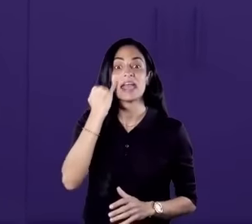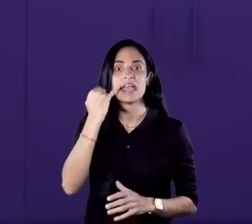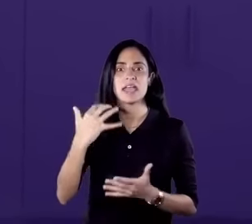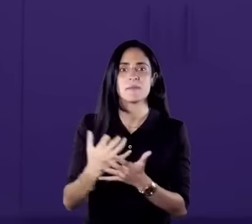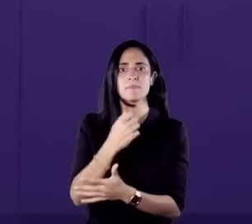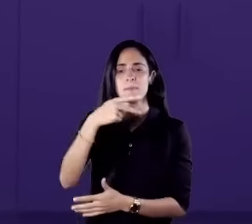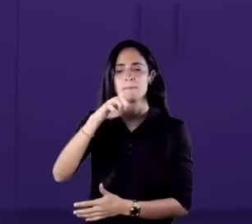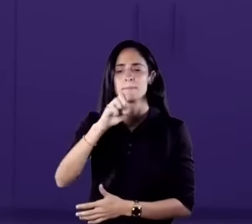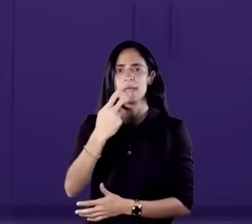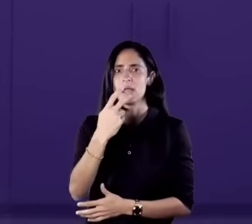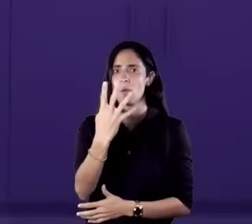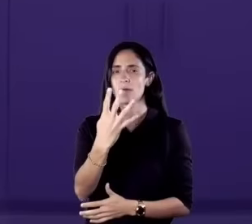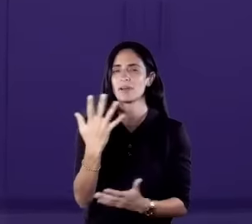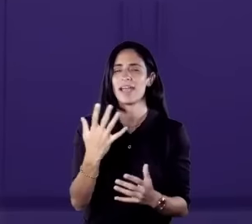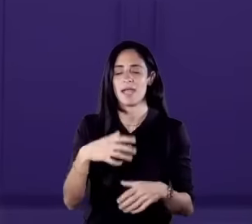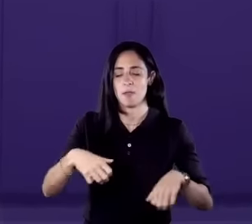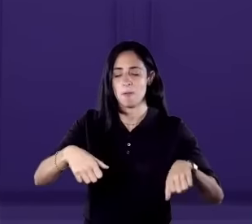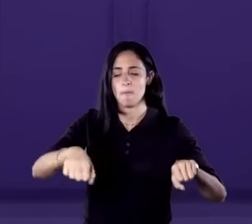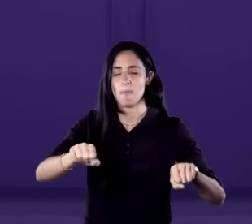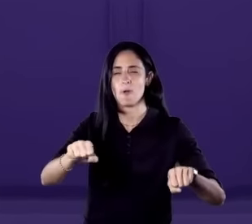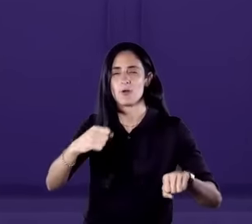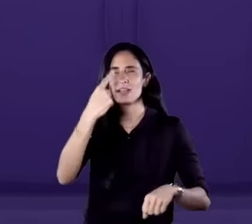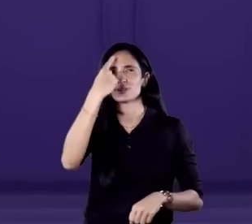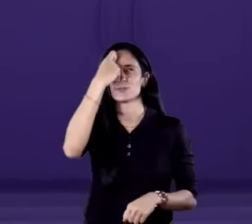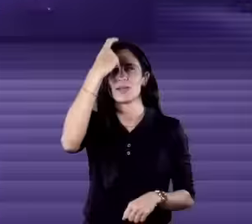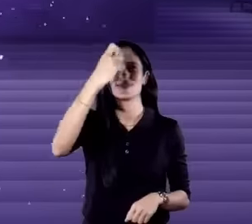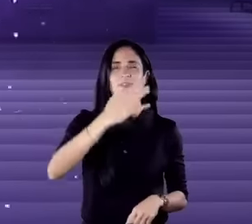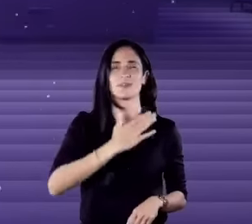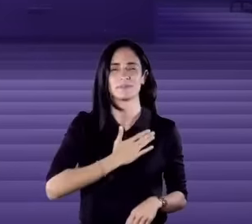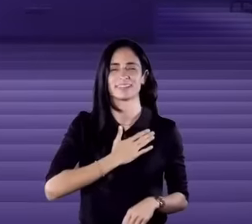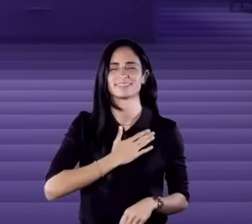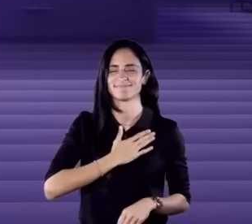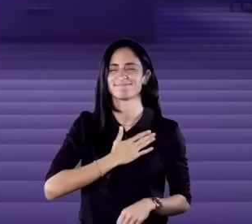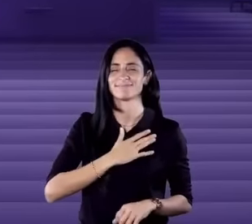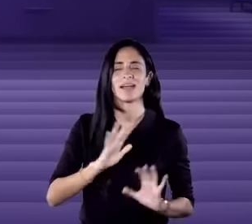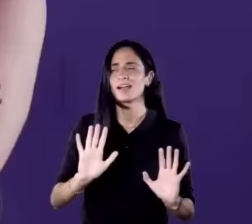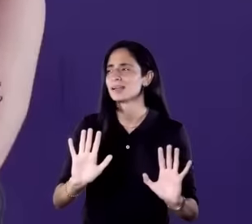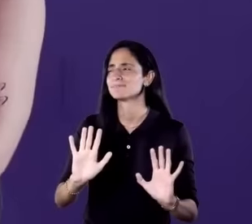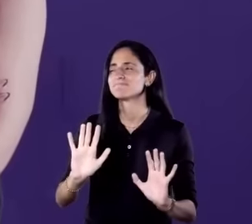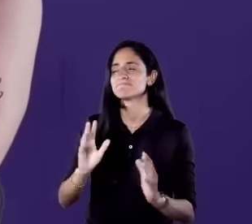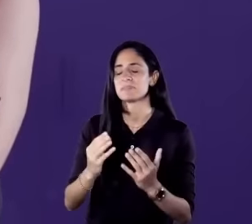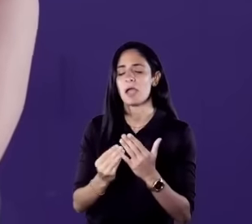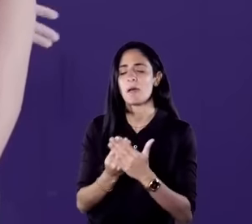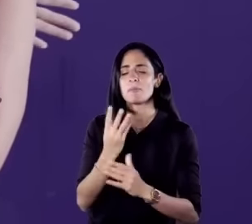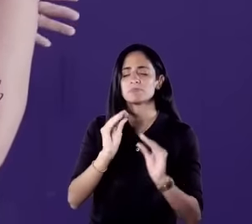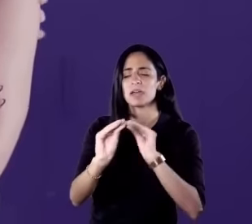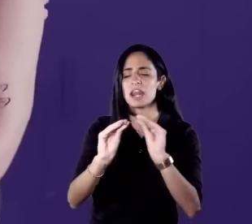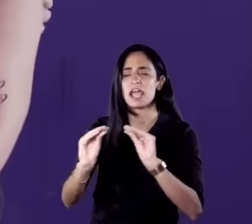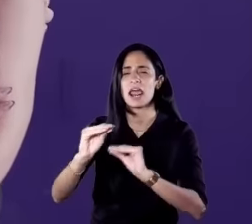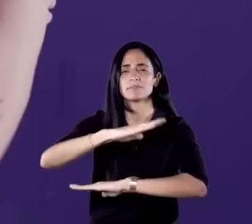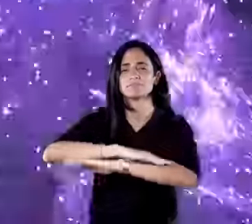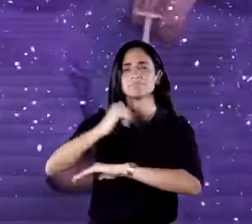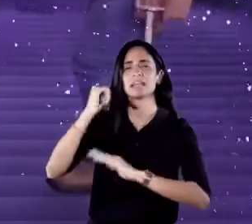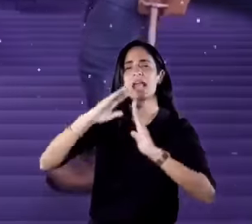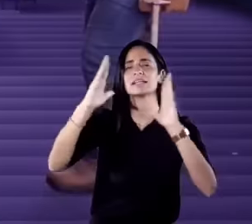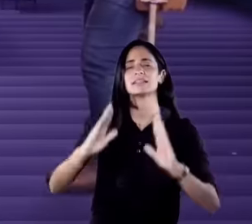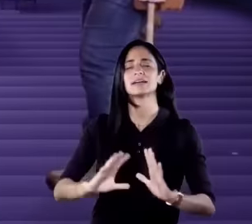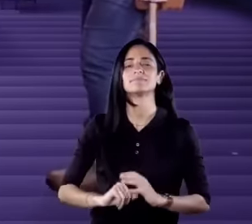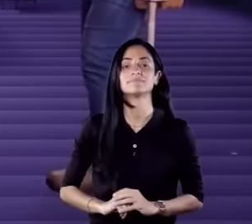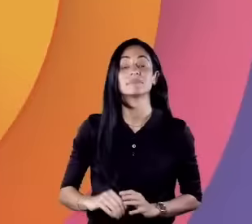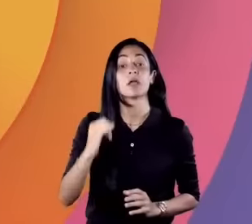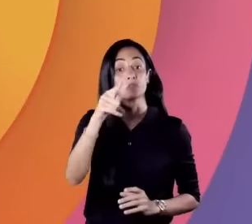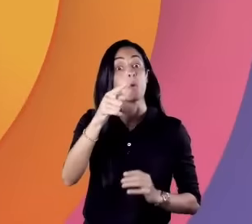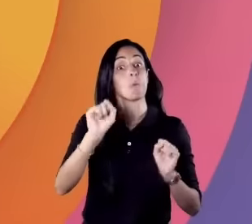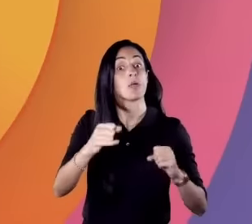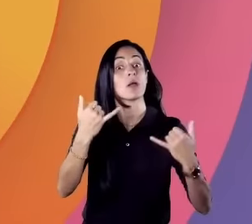en el Pega 4, yo me compraría la motora de mis sueños. O mejor, arreglamos la terraza.